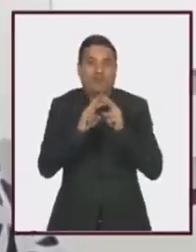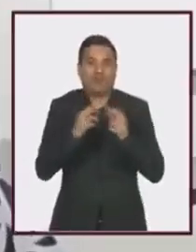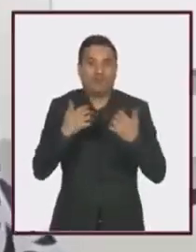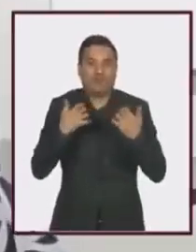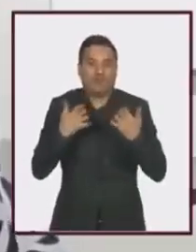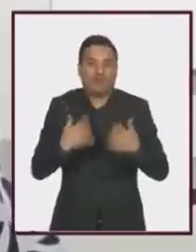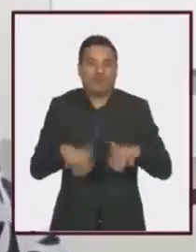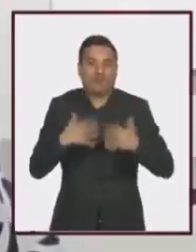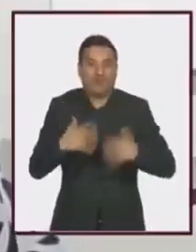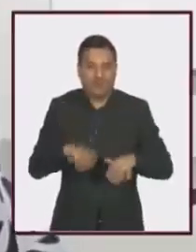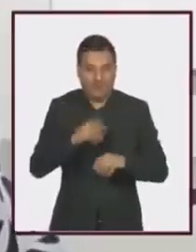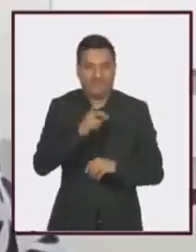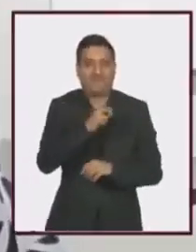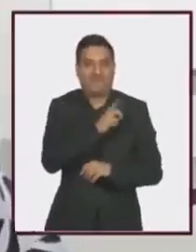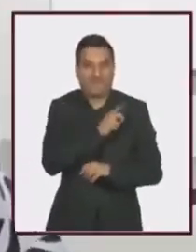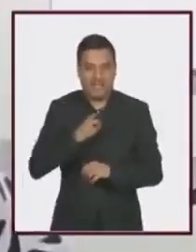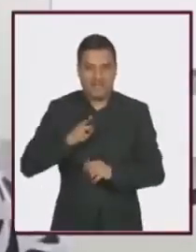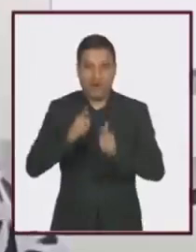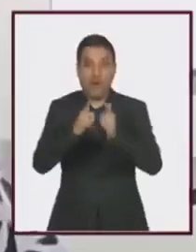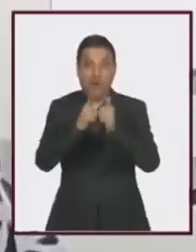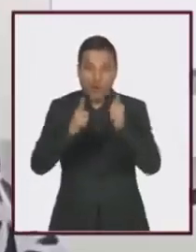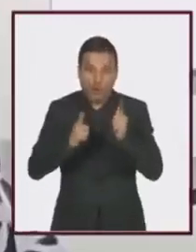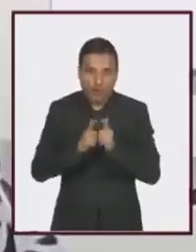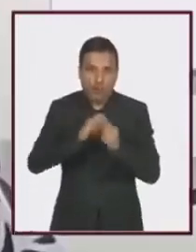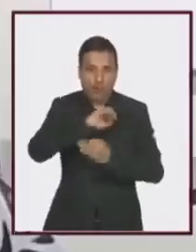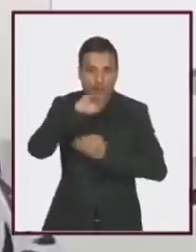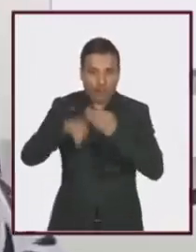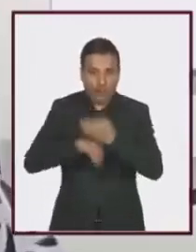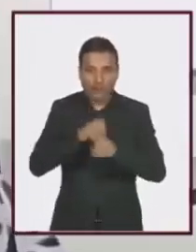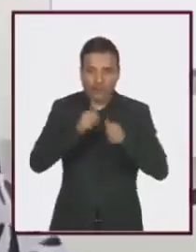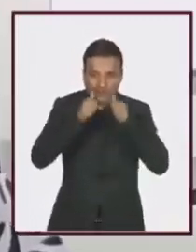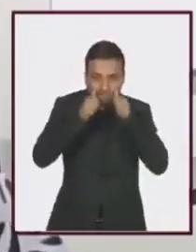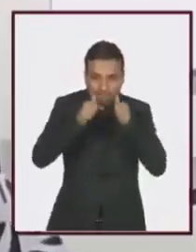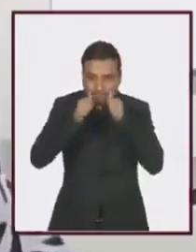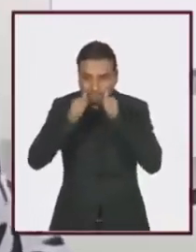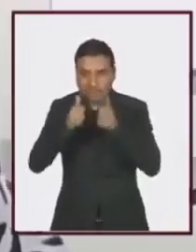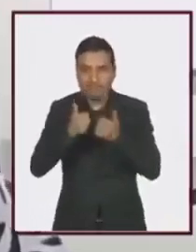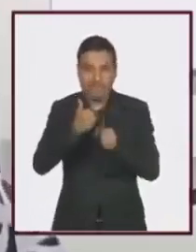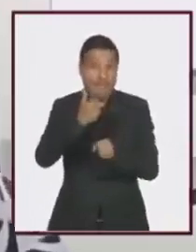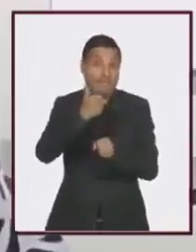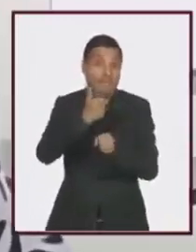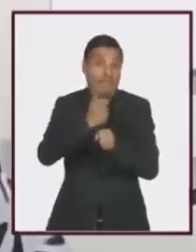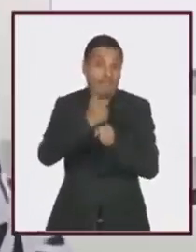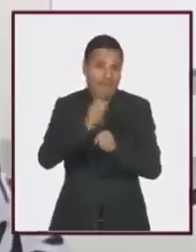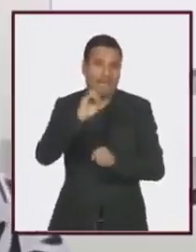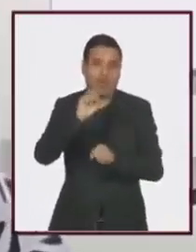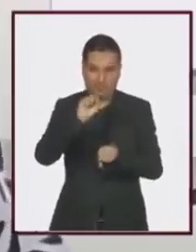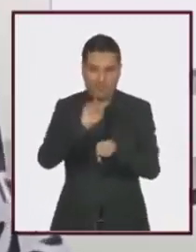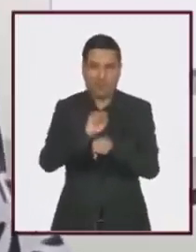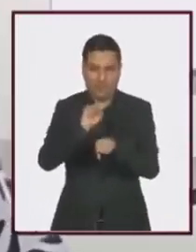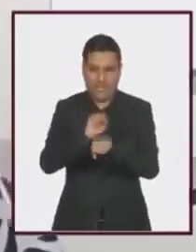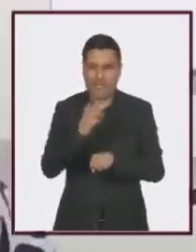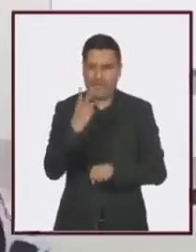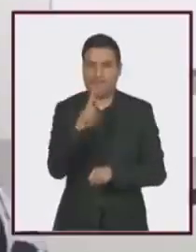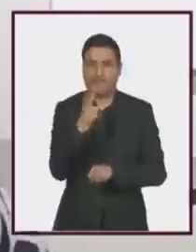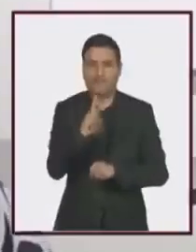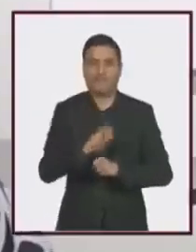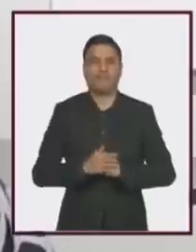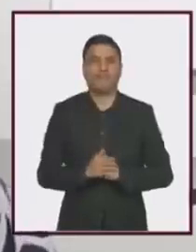que trabajar con todos los grados de la primaria o de la secundaria. Sin